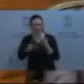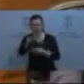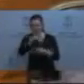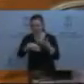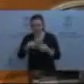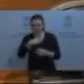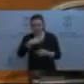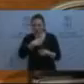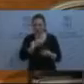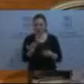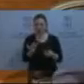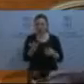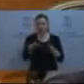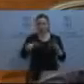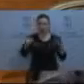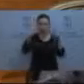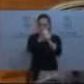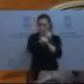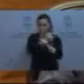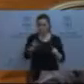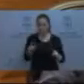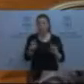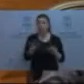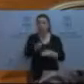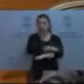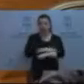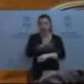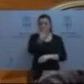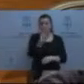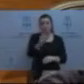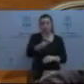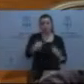haber esta opacidad. Y un Gobierno serio y un Gobierno